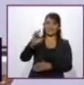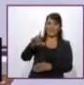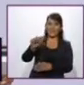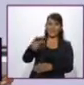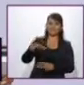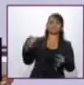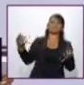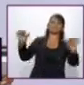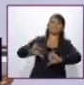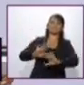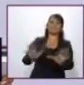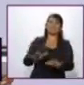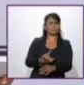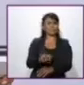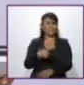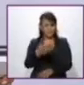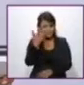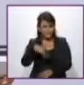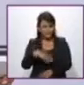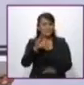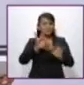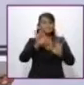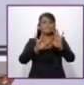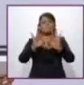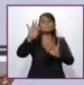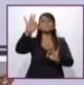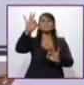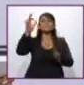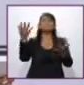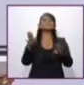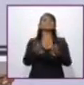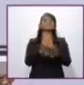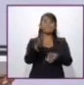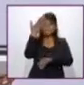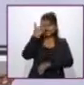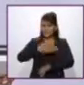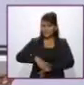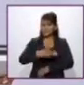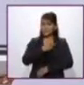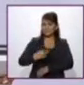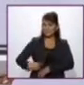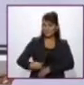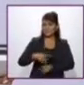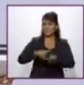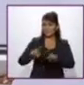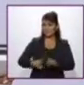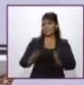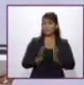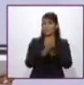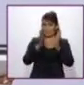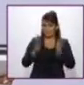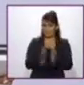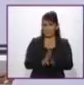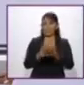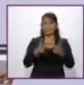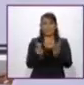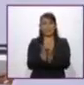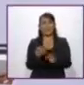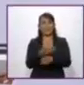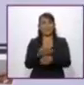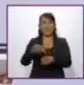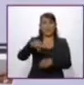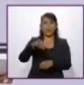caminamos en las calles. Sabes que de muchísimos municipios participantes de Morena se están sumando a